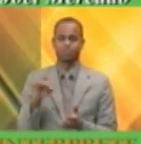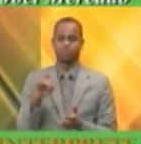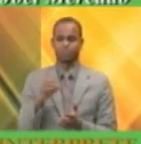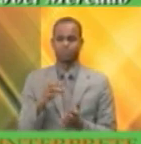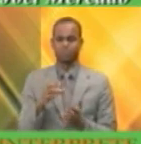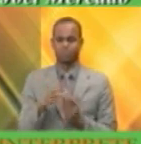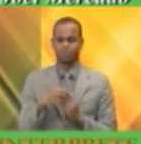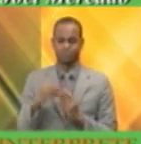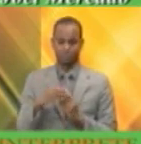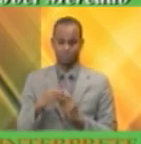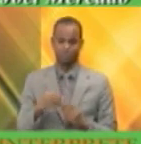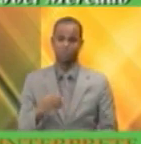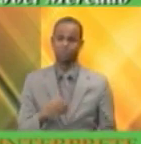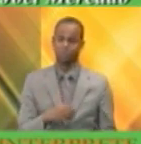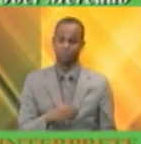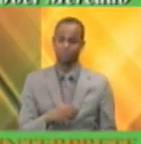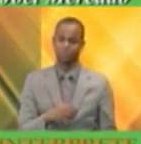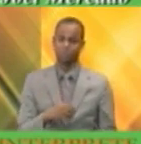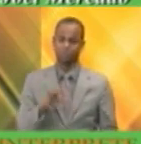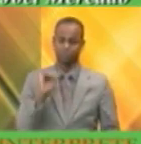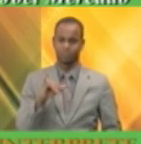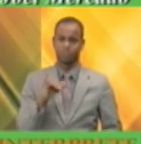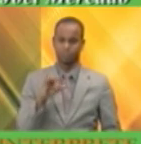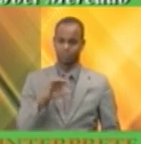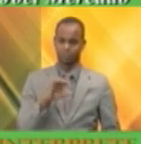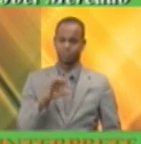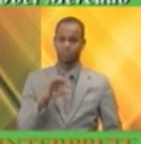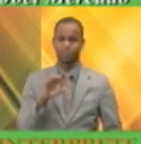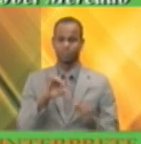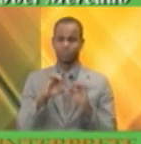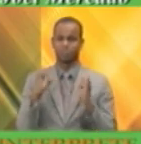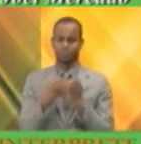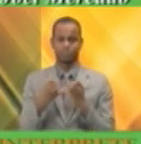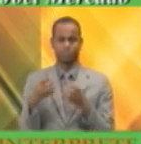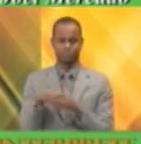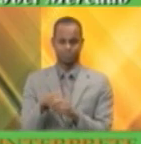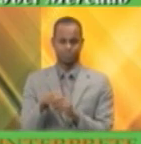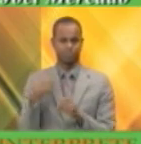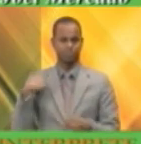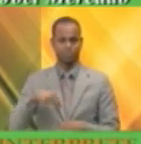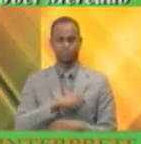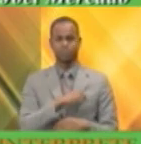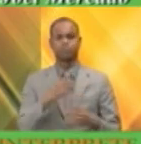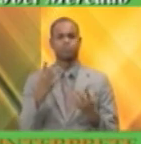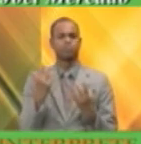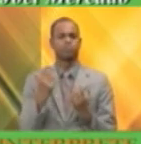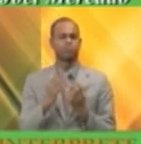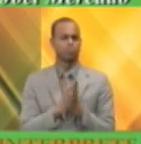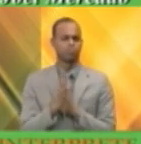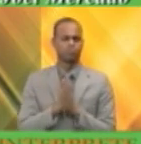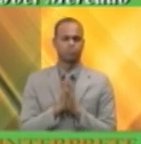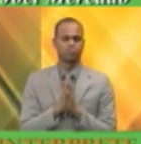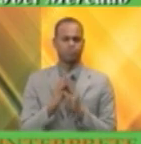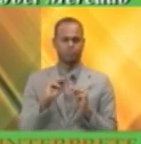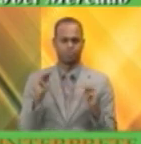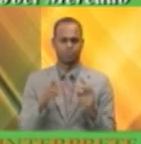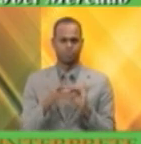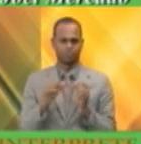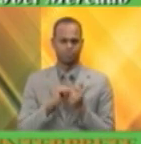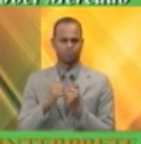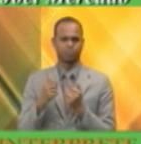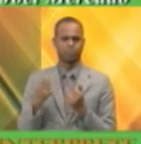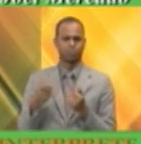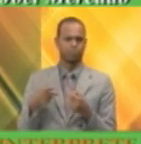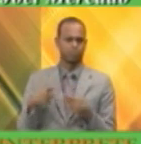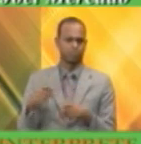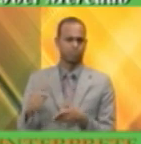$4,800, la inscripción del equipo. Y evidentemente aspiramos a que el Ministerio de Deporte nos facilite esa